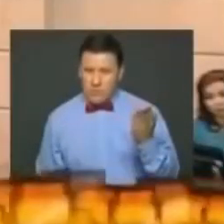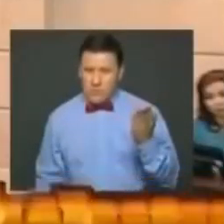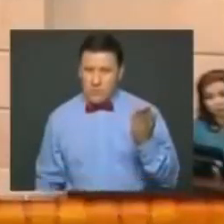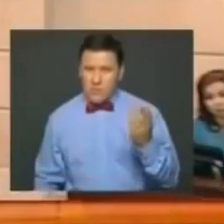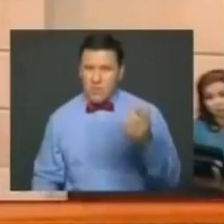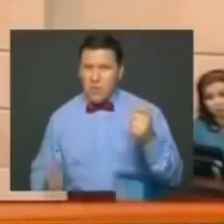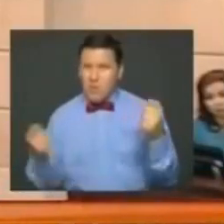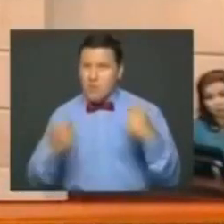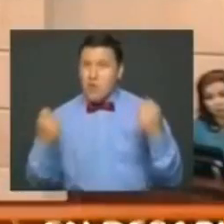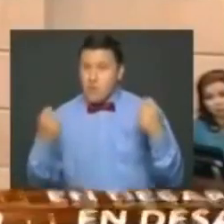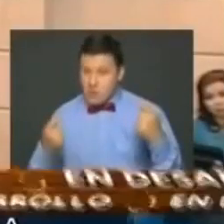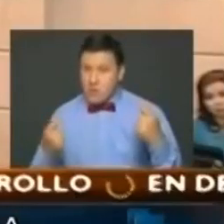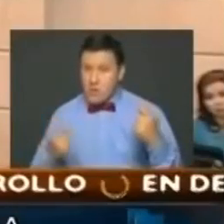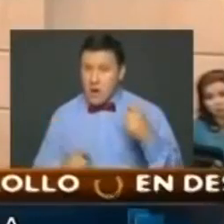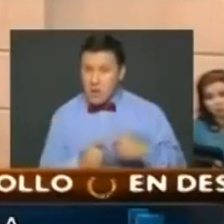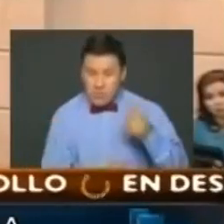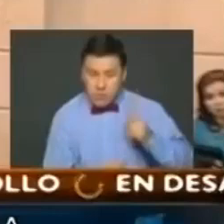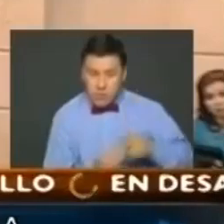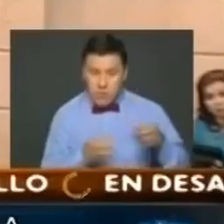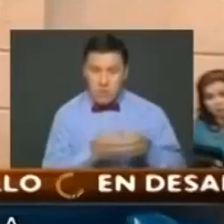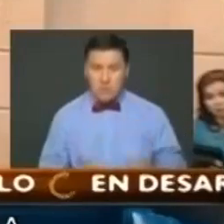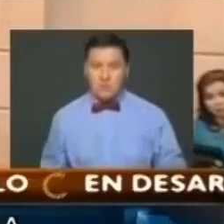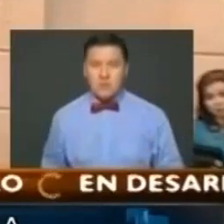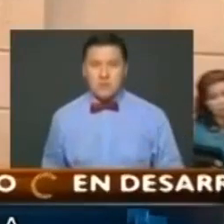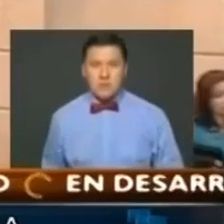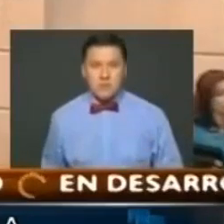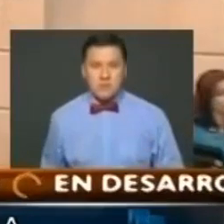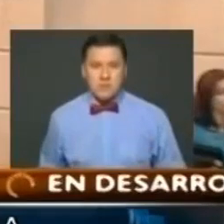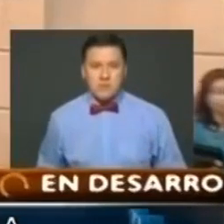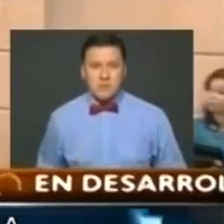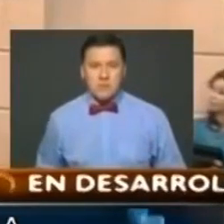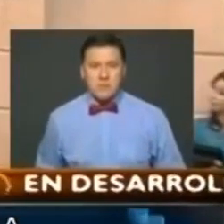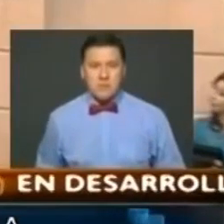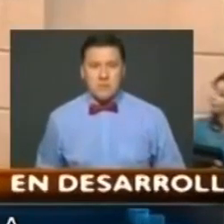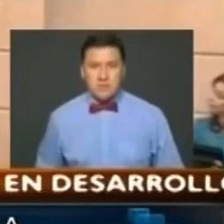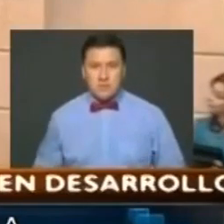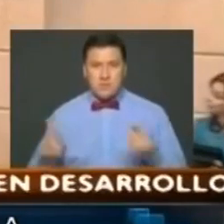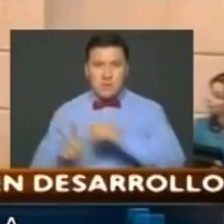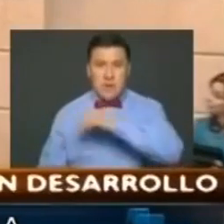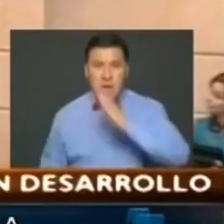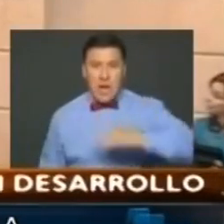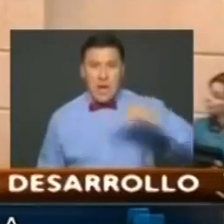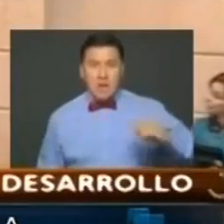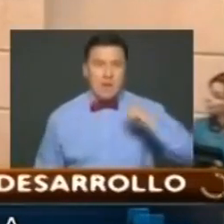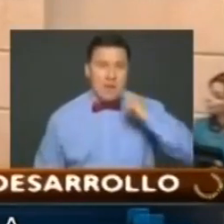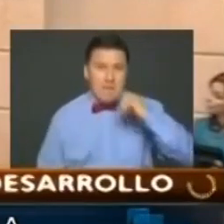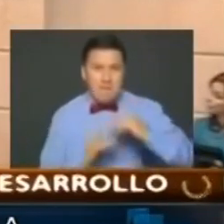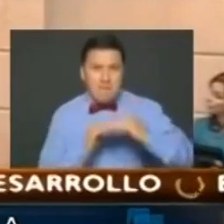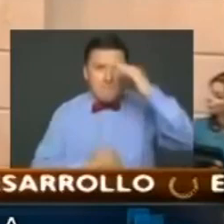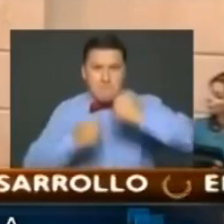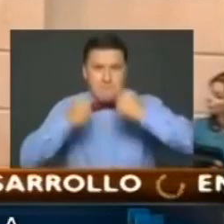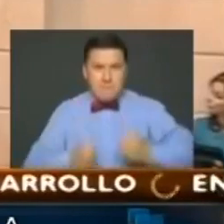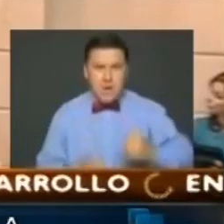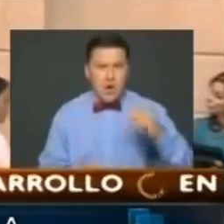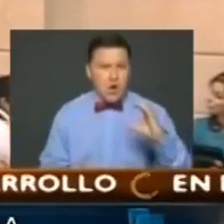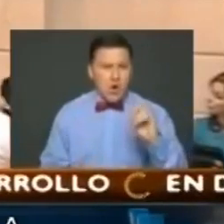publicidad promocional de las convivir en Antioquia. Gracias al apoyo del gobierno departamental, Antioquia es la región que tiene el mayor asentamiento de convivires